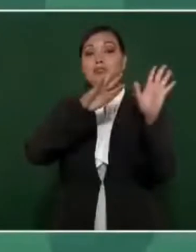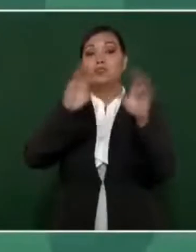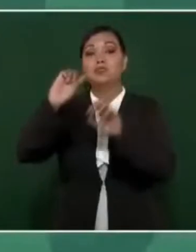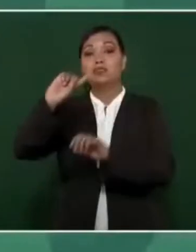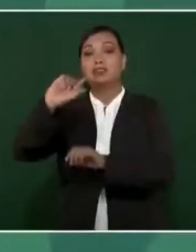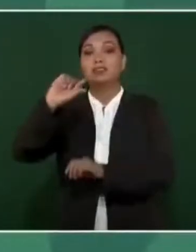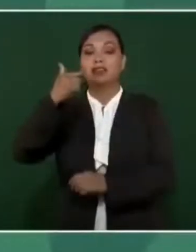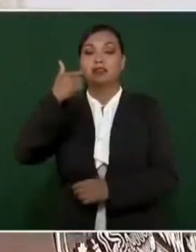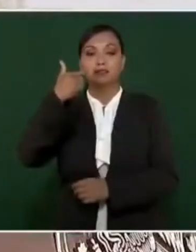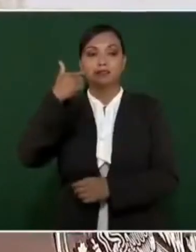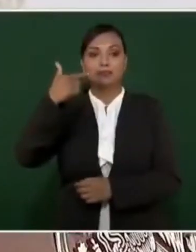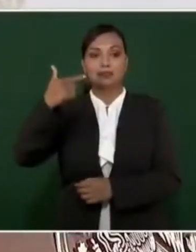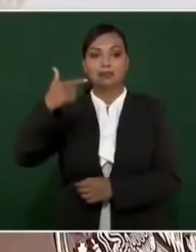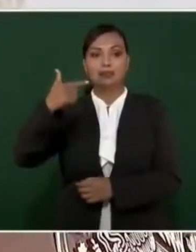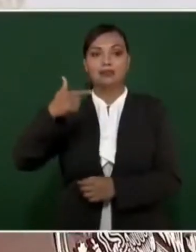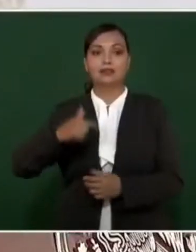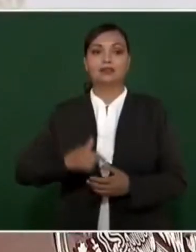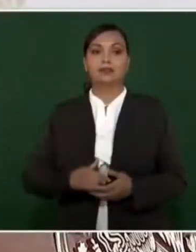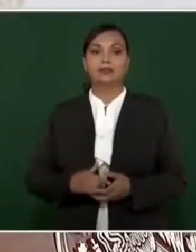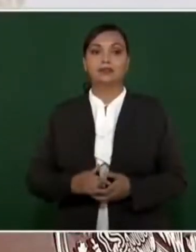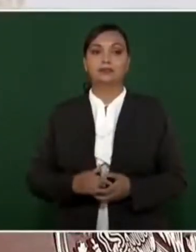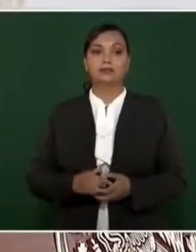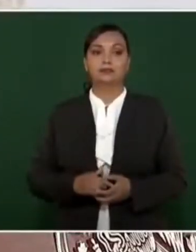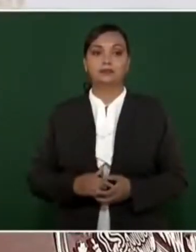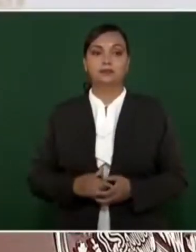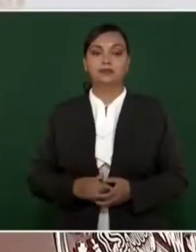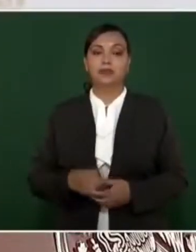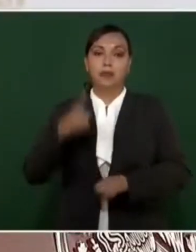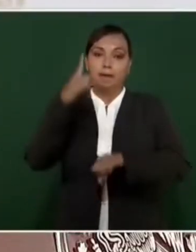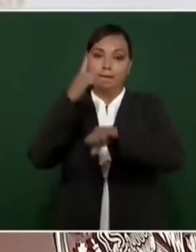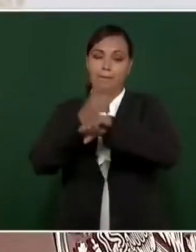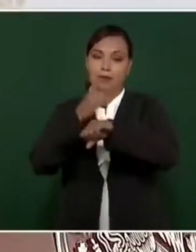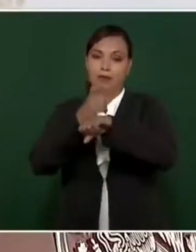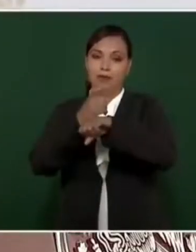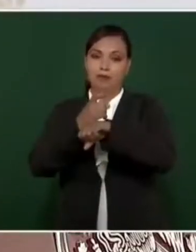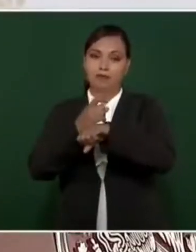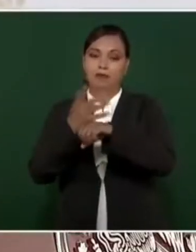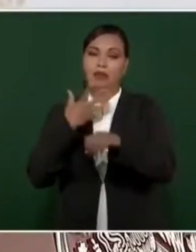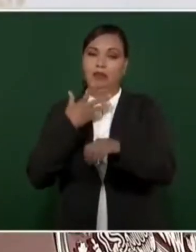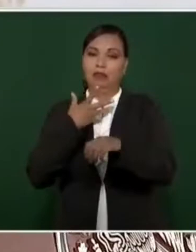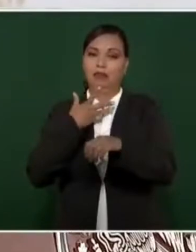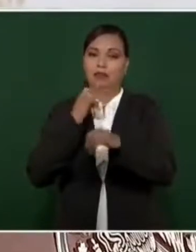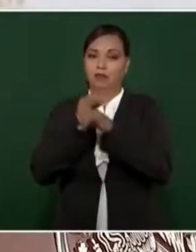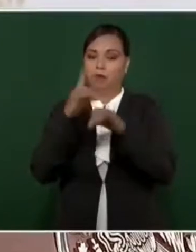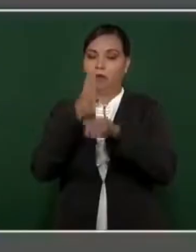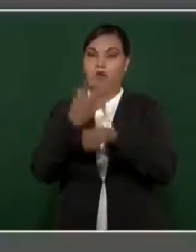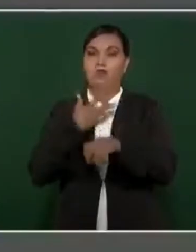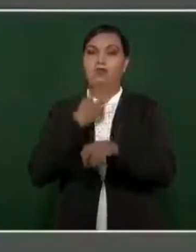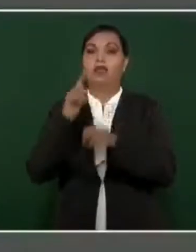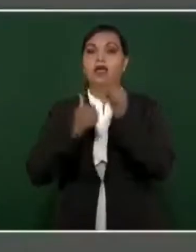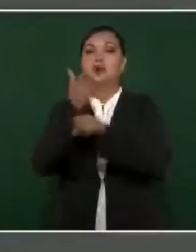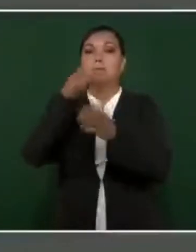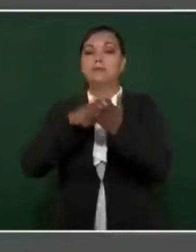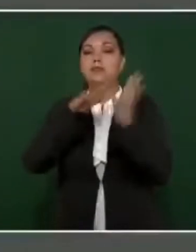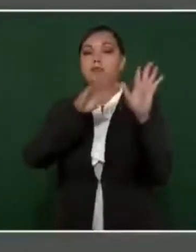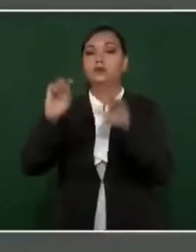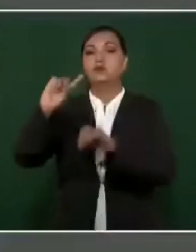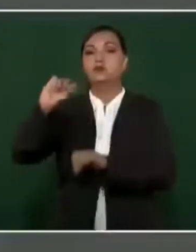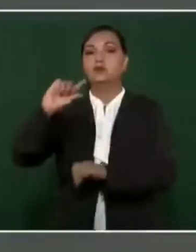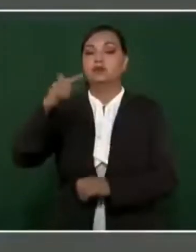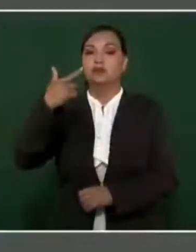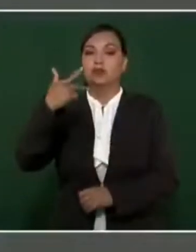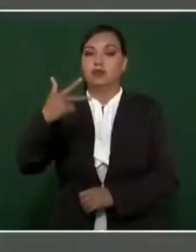Primer reporte lo tengo de 1978, de Nazar Haro, que decía que